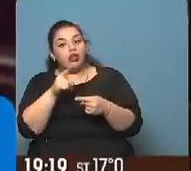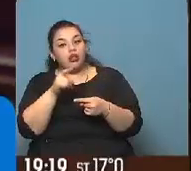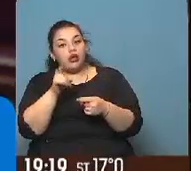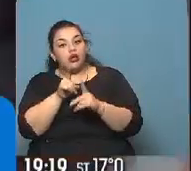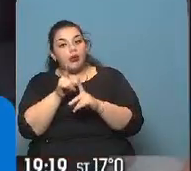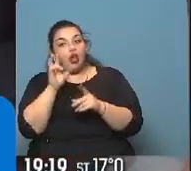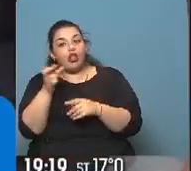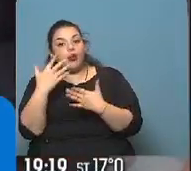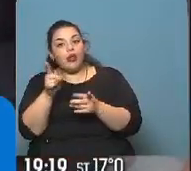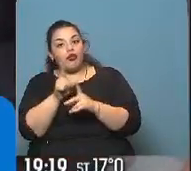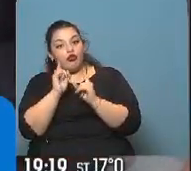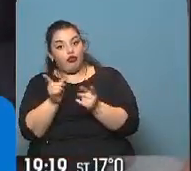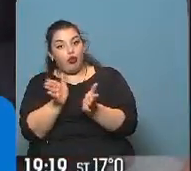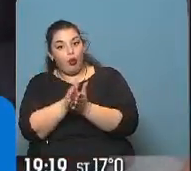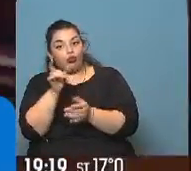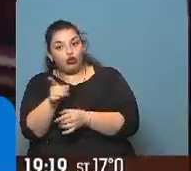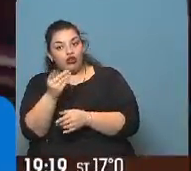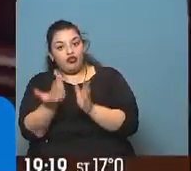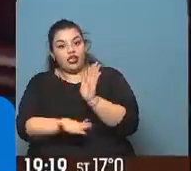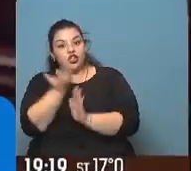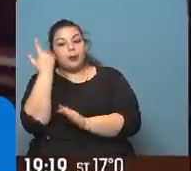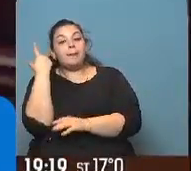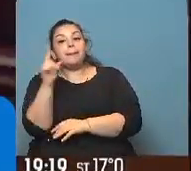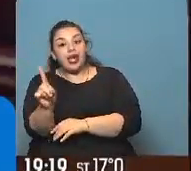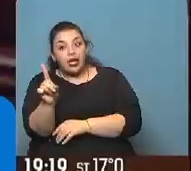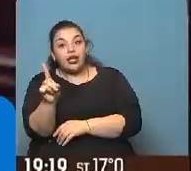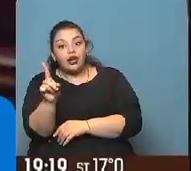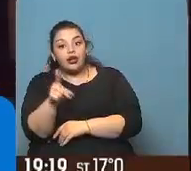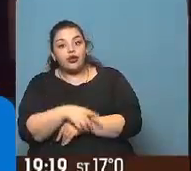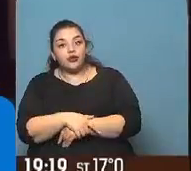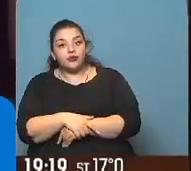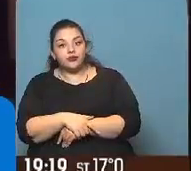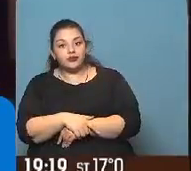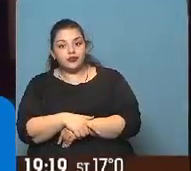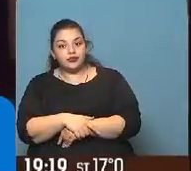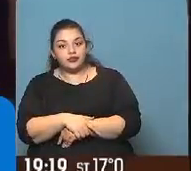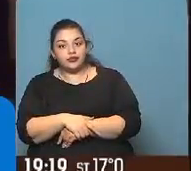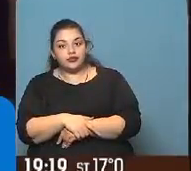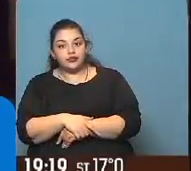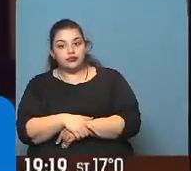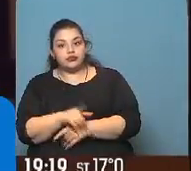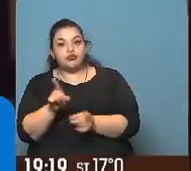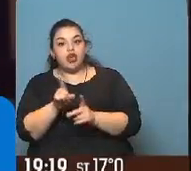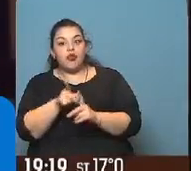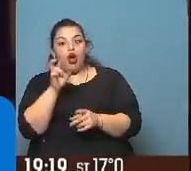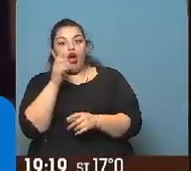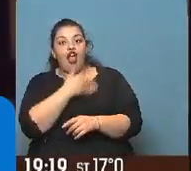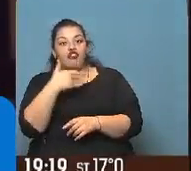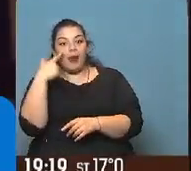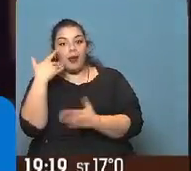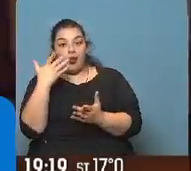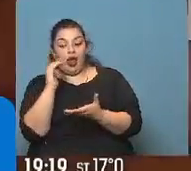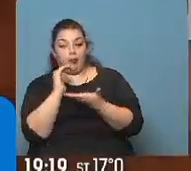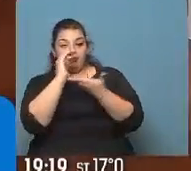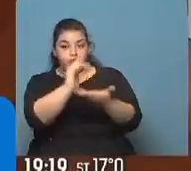acompañando la inflación en lo que resta del año pero siempre y cuando los adelantos de desembolso de dólares del fondo y la promesa del